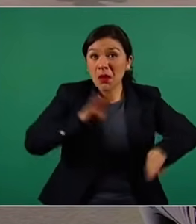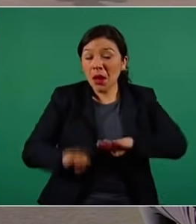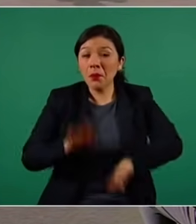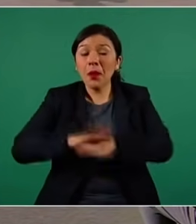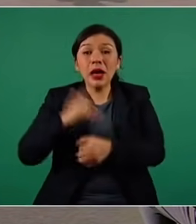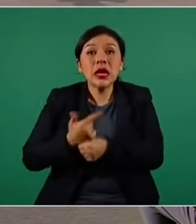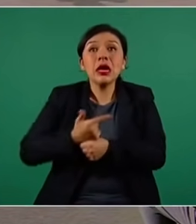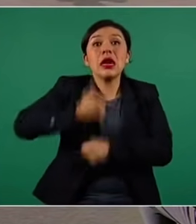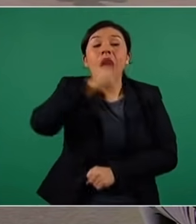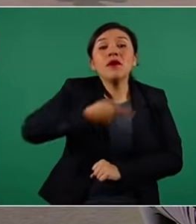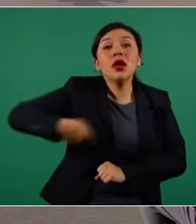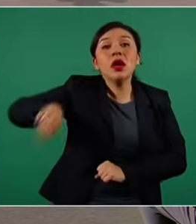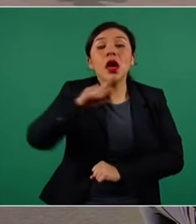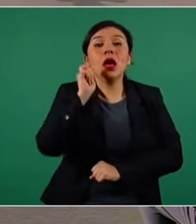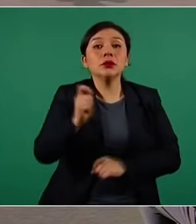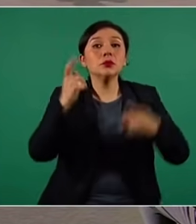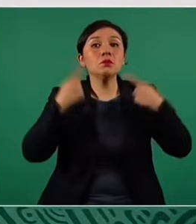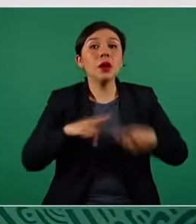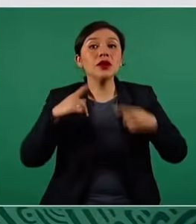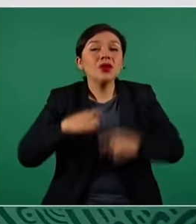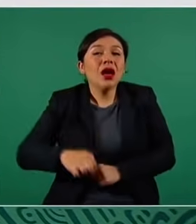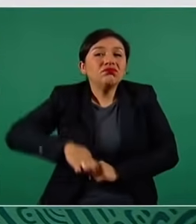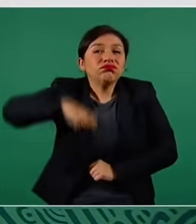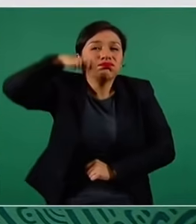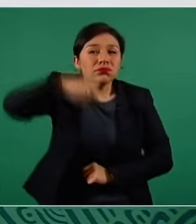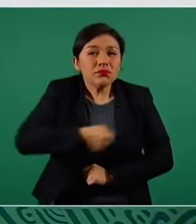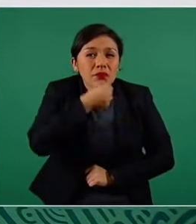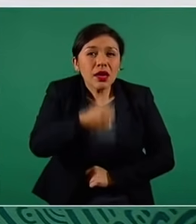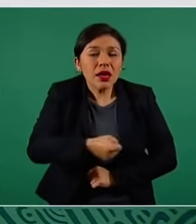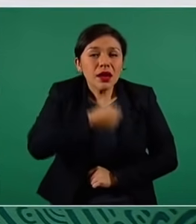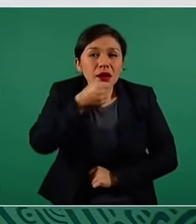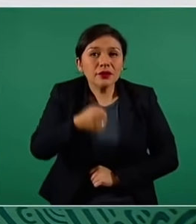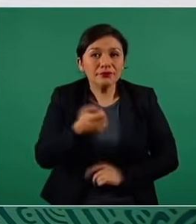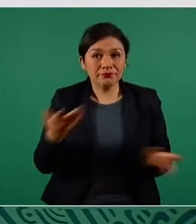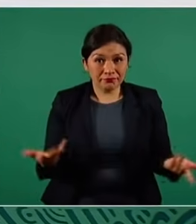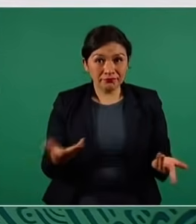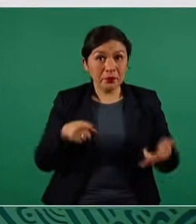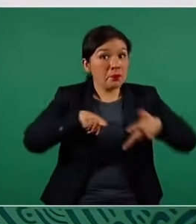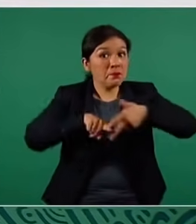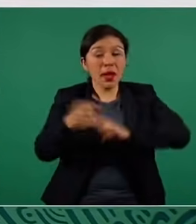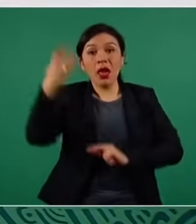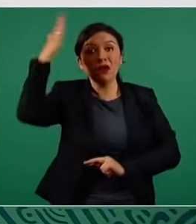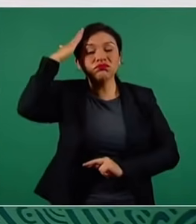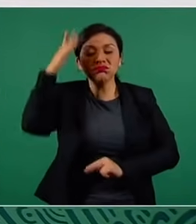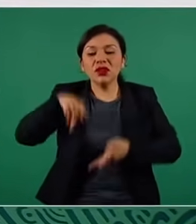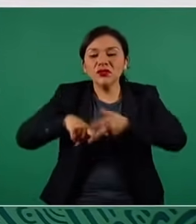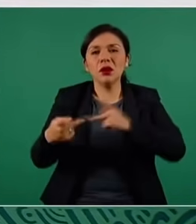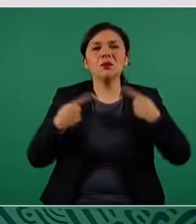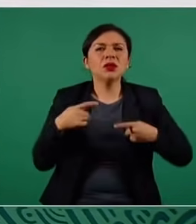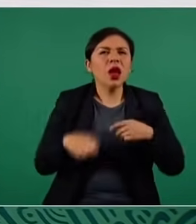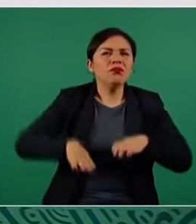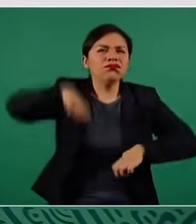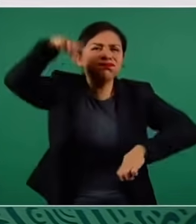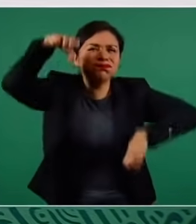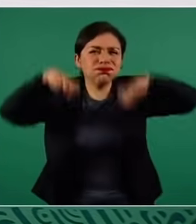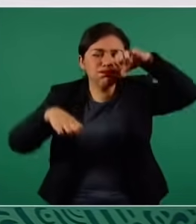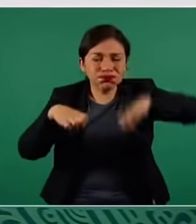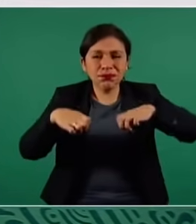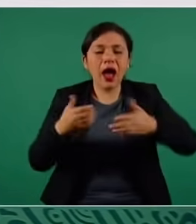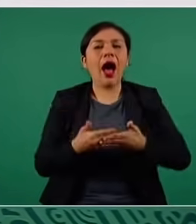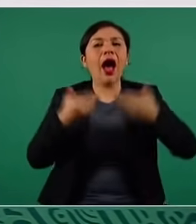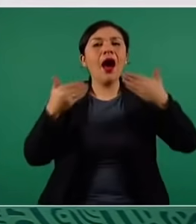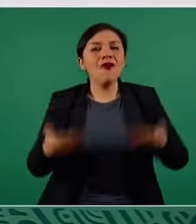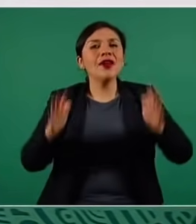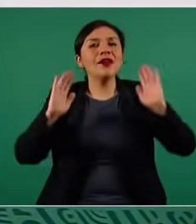riesgo que son las personas de mayor edad empezamos vacunando a las personas más años as y ahorita ya